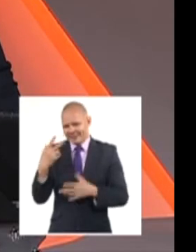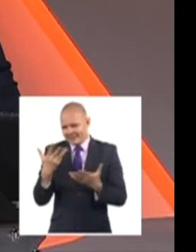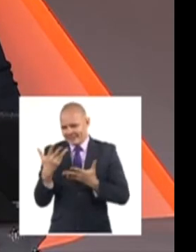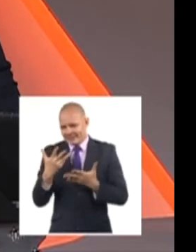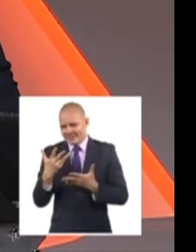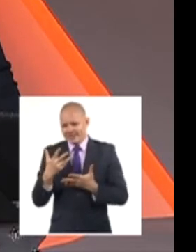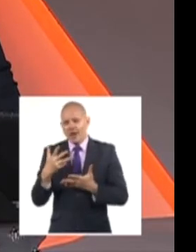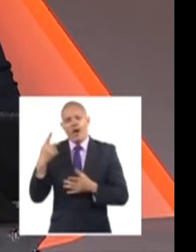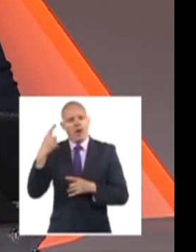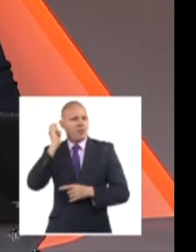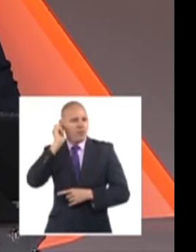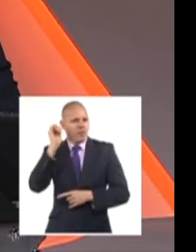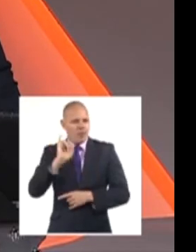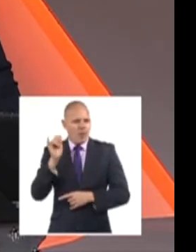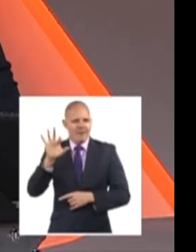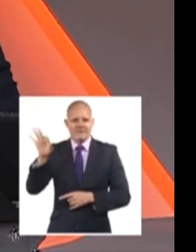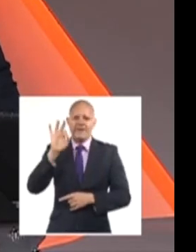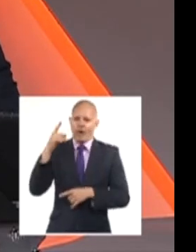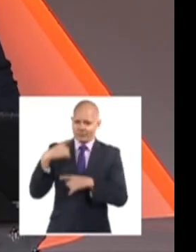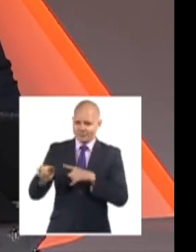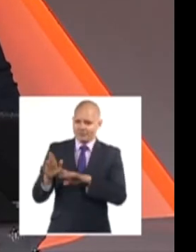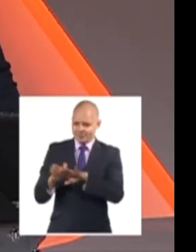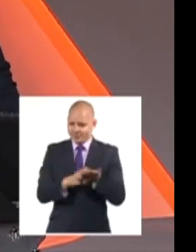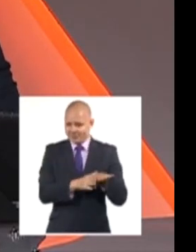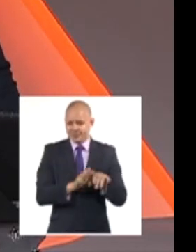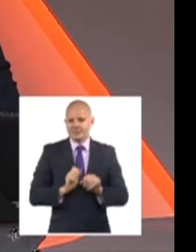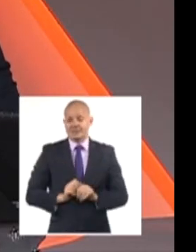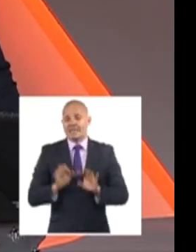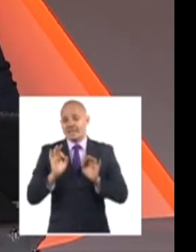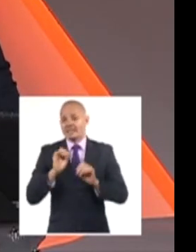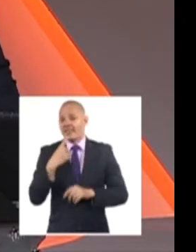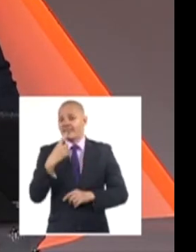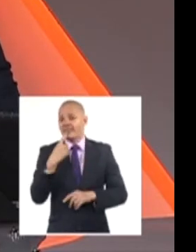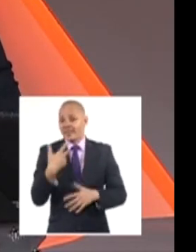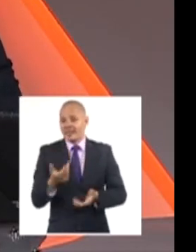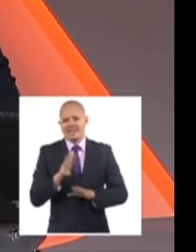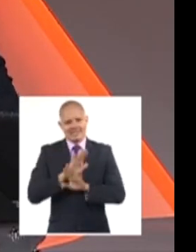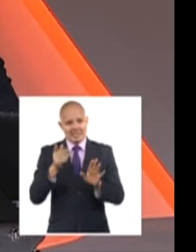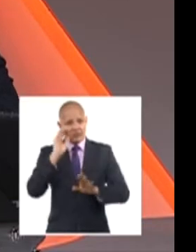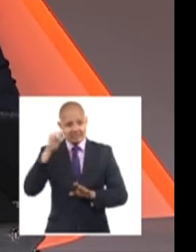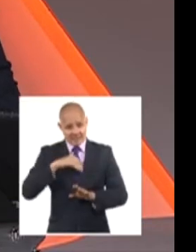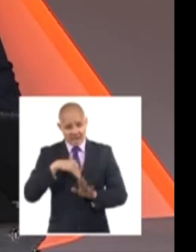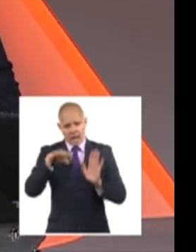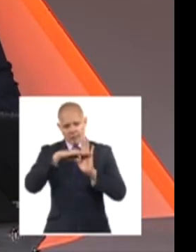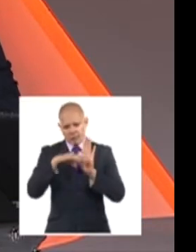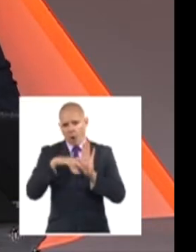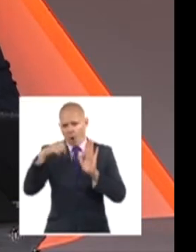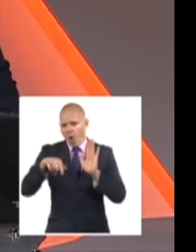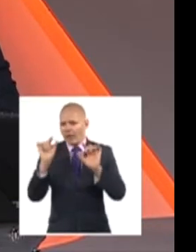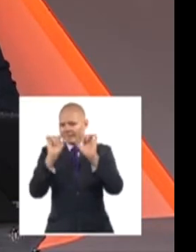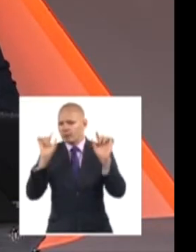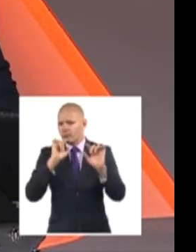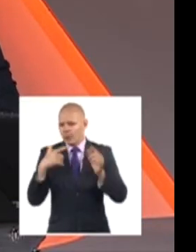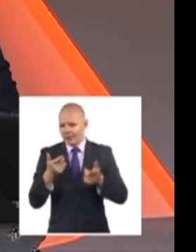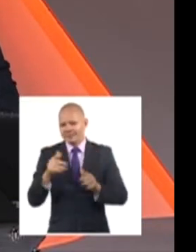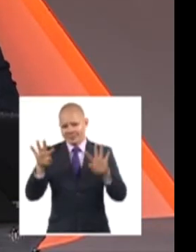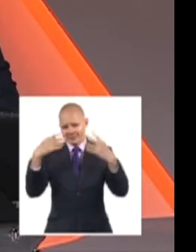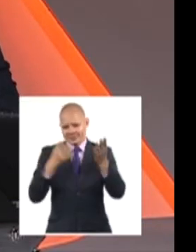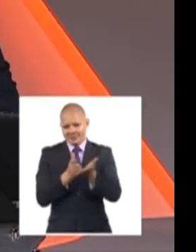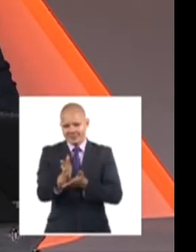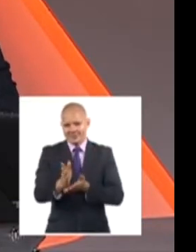siguiente invitada bueno nada como siempre les digo ya conocen nuestros temas conocen a mi primer invitada por favor que s junto a